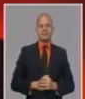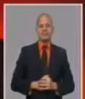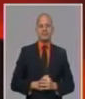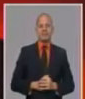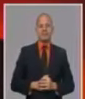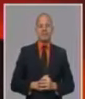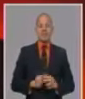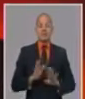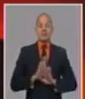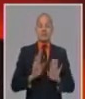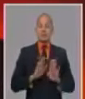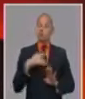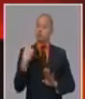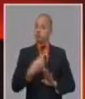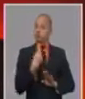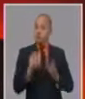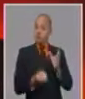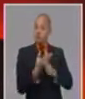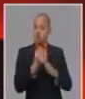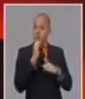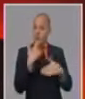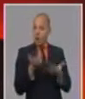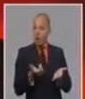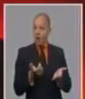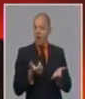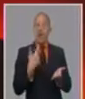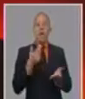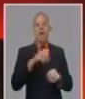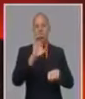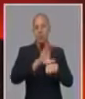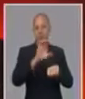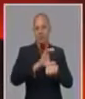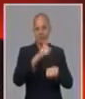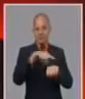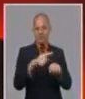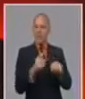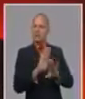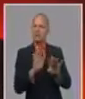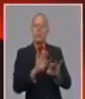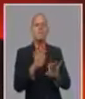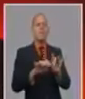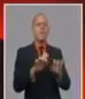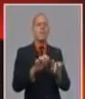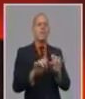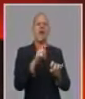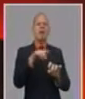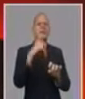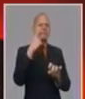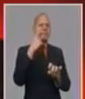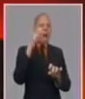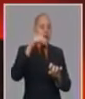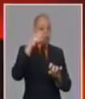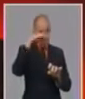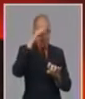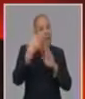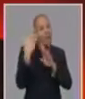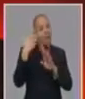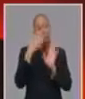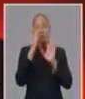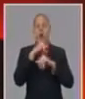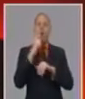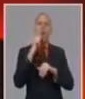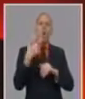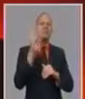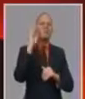un software automatizado para cuantificar lesiones pulmonares que no existía anteriormente en el país. Y esto lo hemos